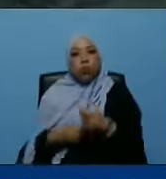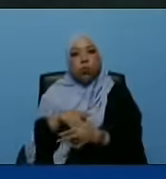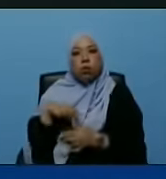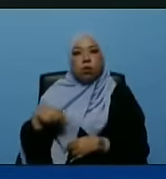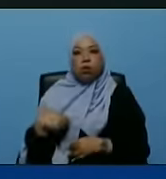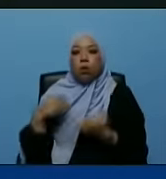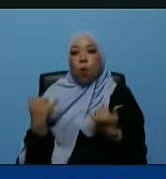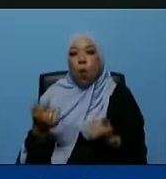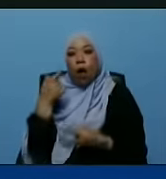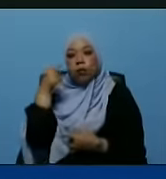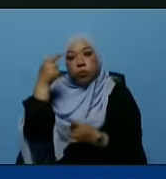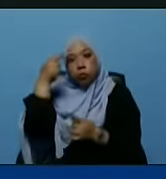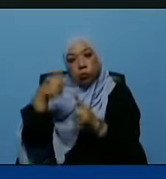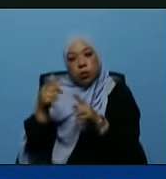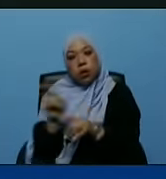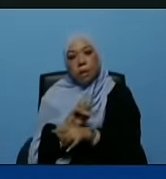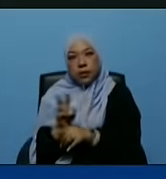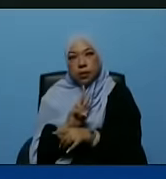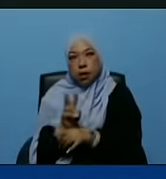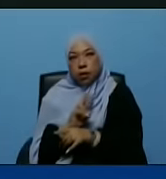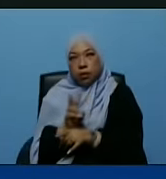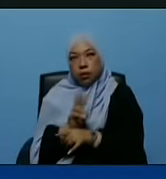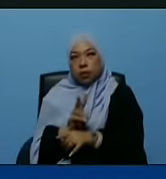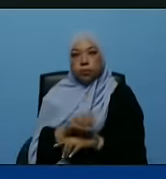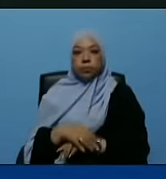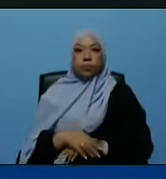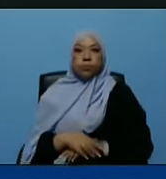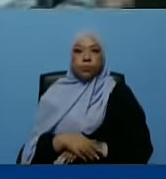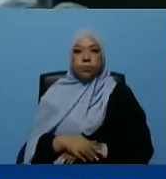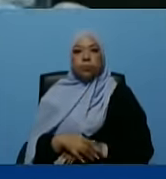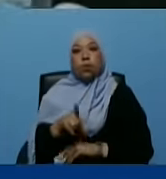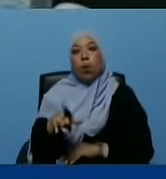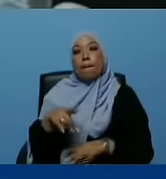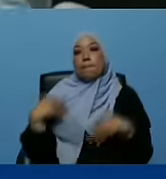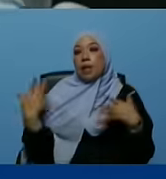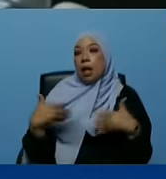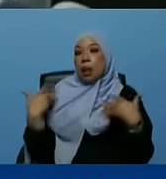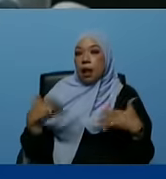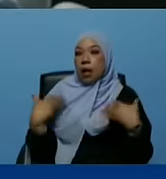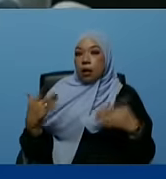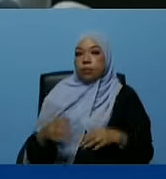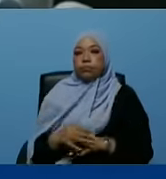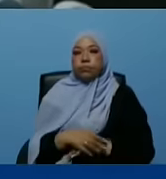los ha orientado. Adelante, presidente. Bueno, me alegra mucho.